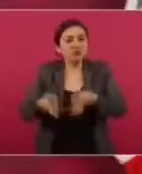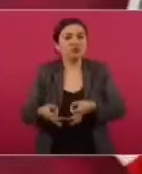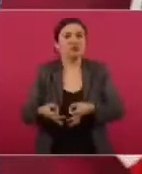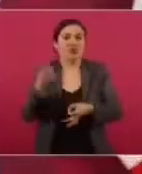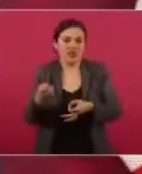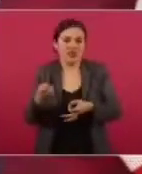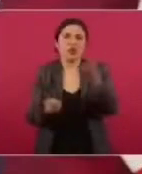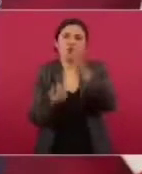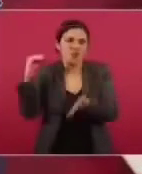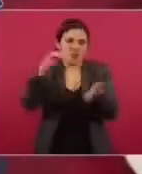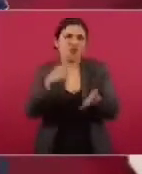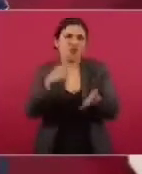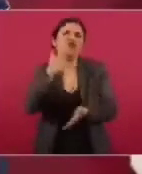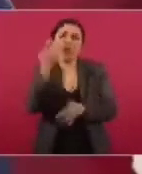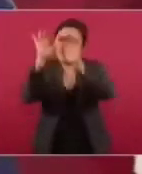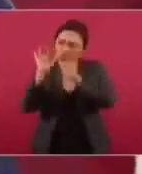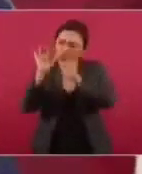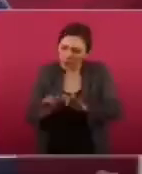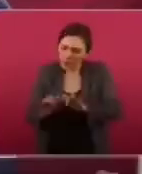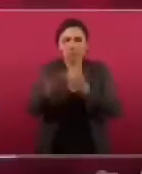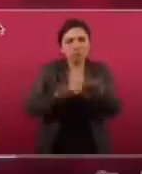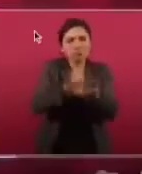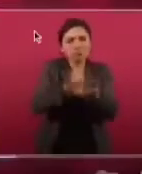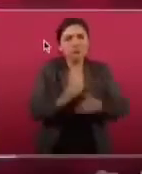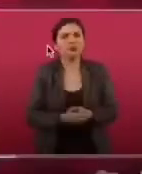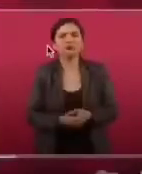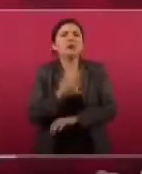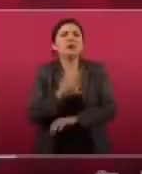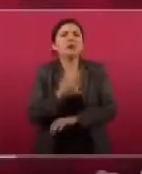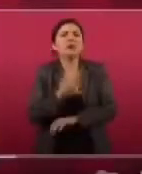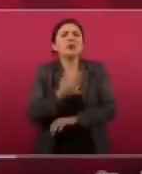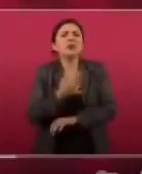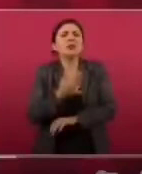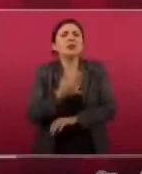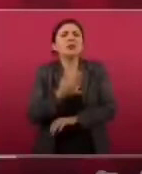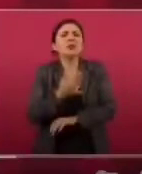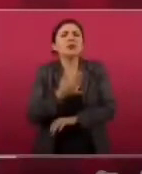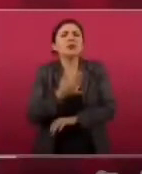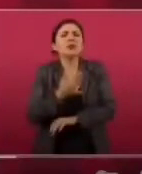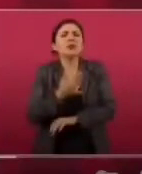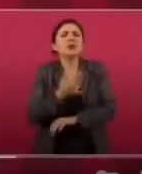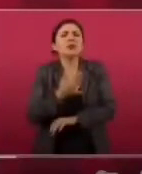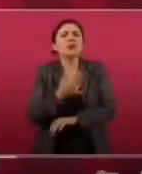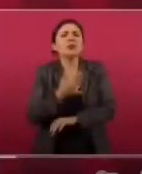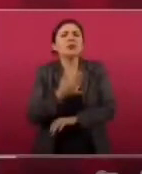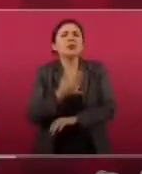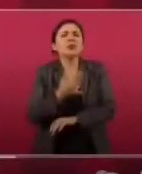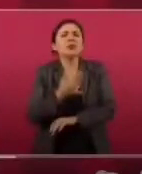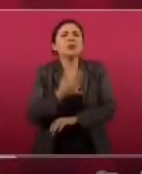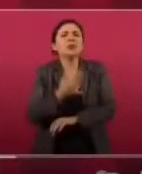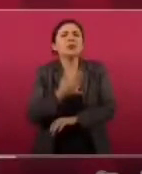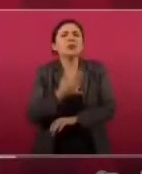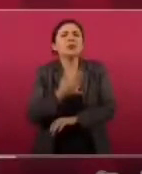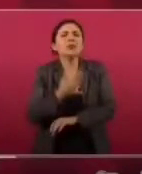el capítulo. Y fueron dos párrafos. Pero no fue nada más todo gratuito. O sea, Donald Trump